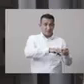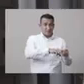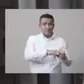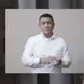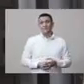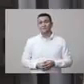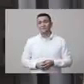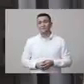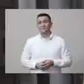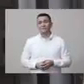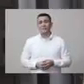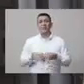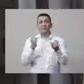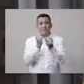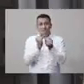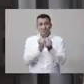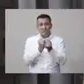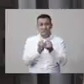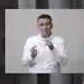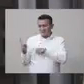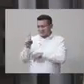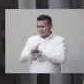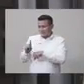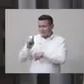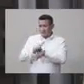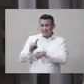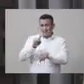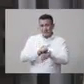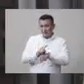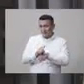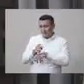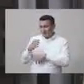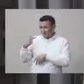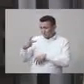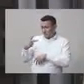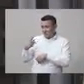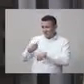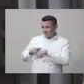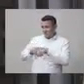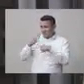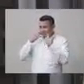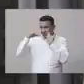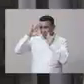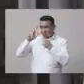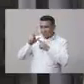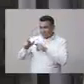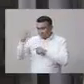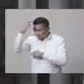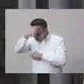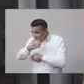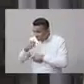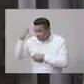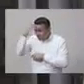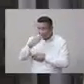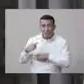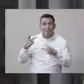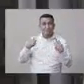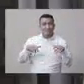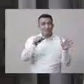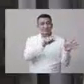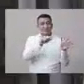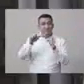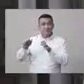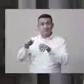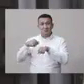damos seguimiento diario a la evolución de la enfermedad de más de 600 pacientes positivos que se encuentran en